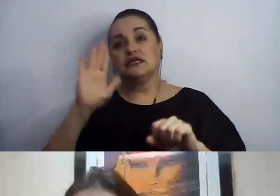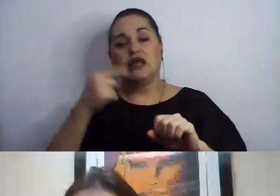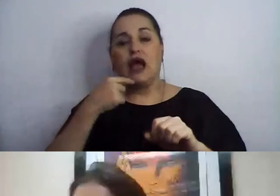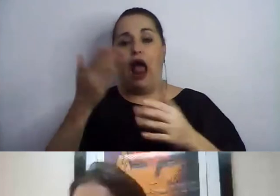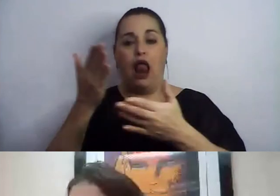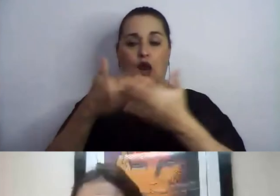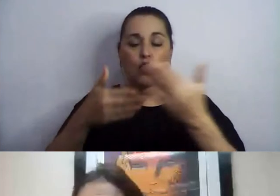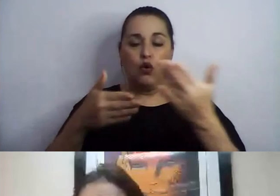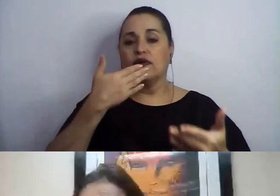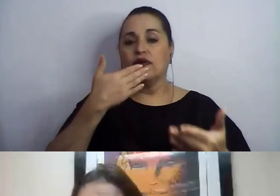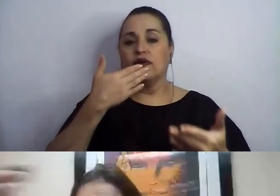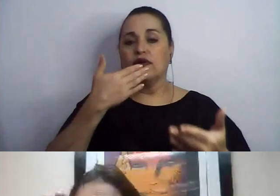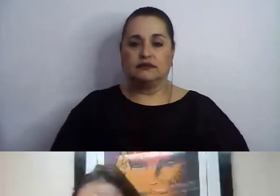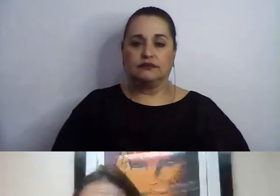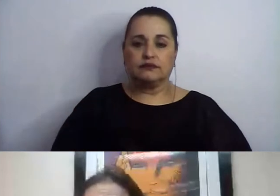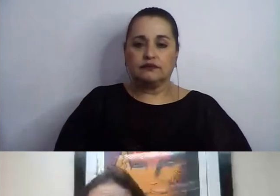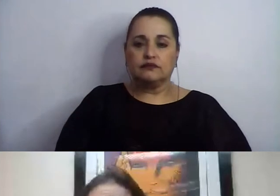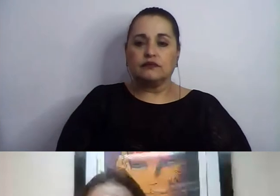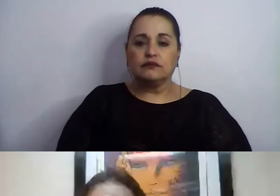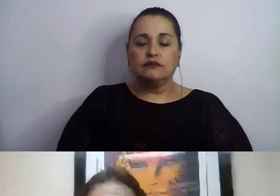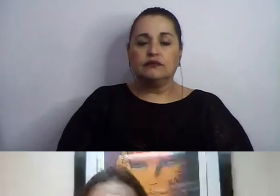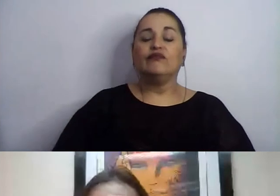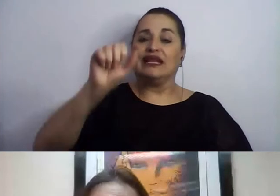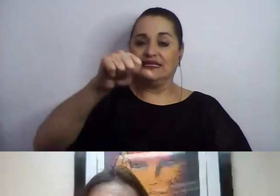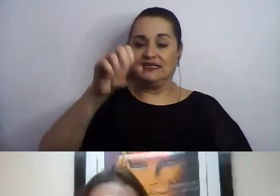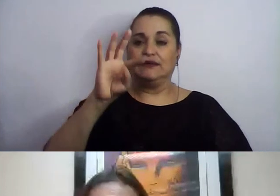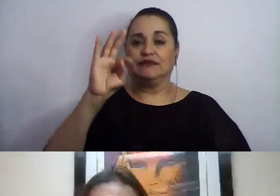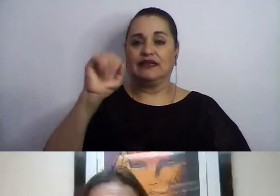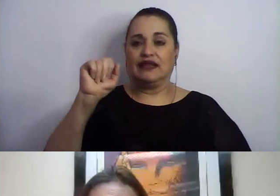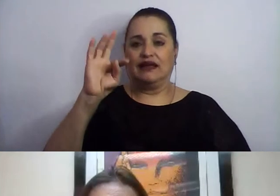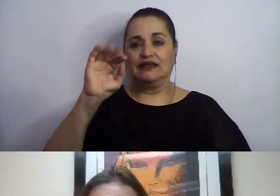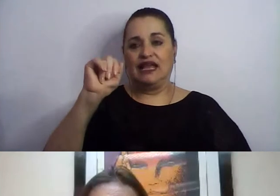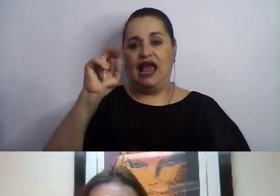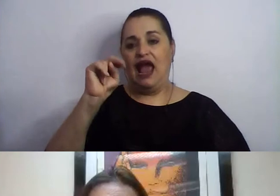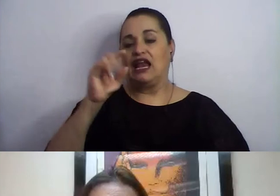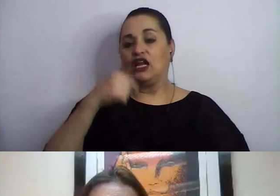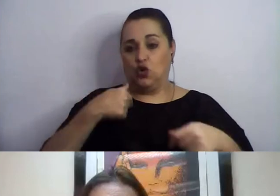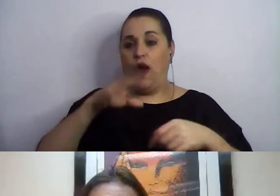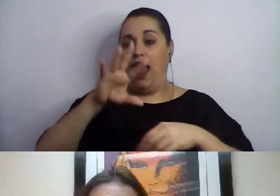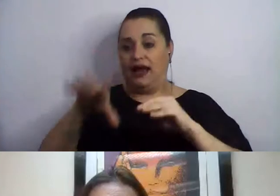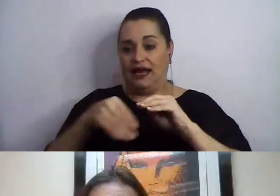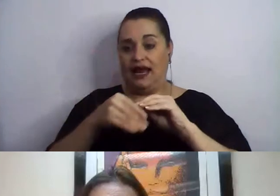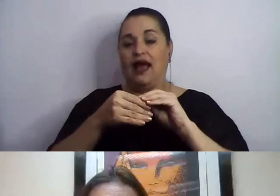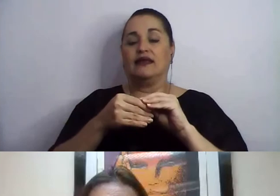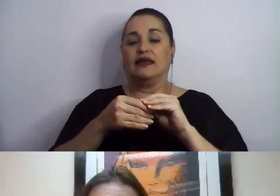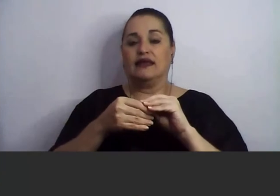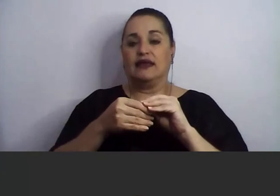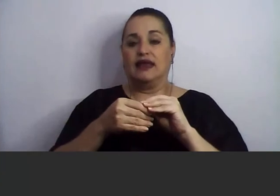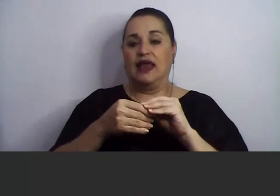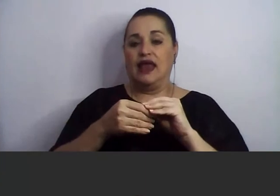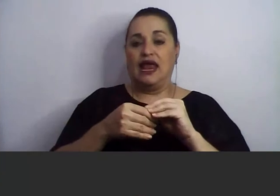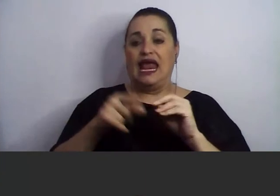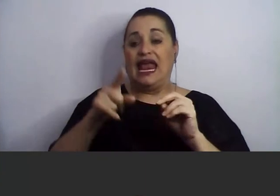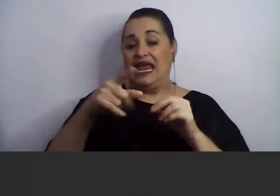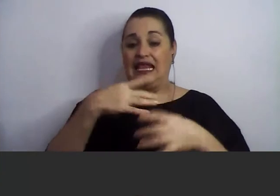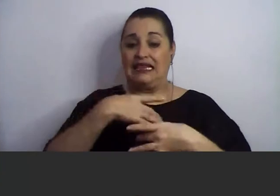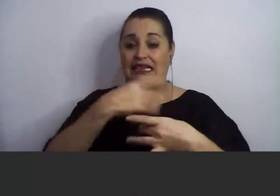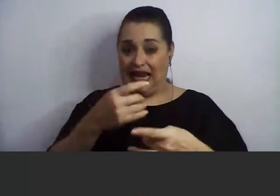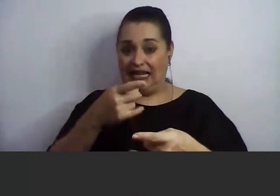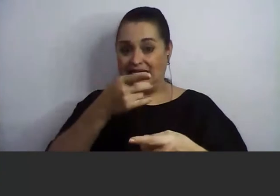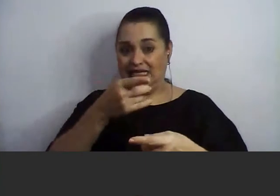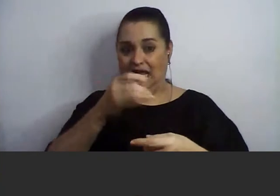gracias si doña Tatiana yo solamente agregaría para dado que es interés de don